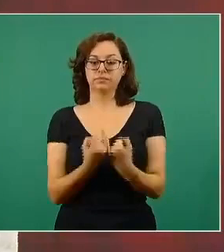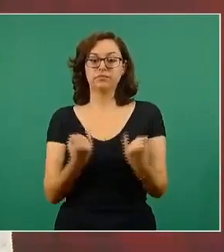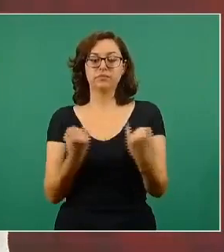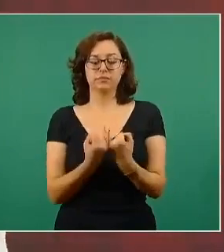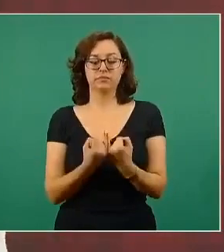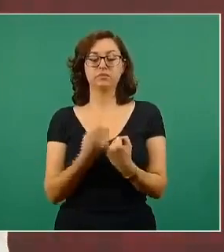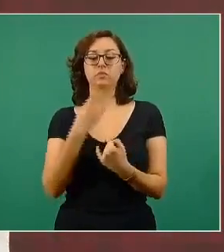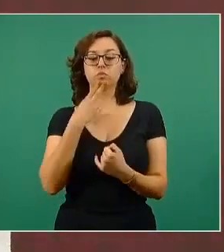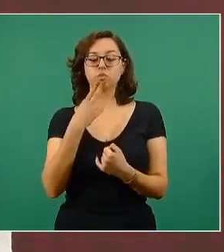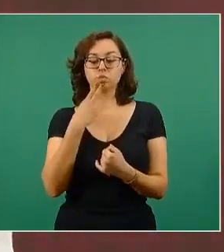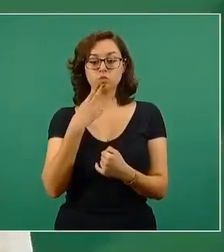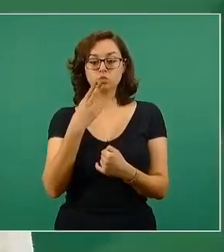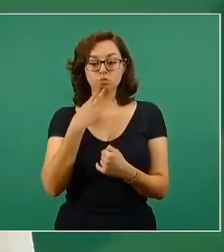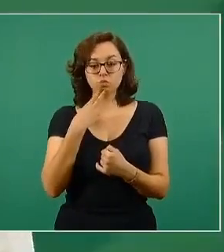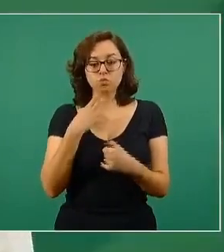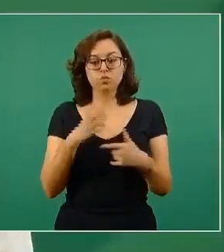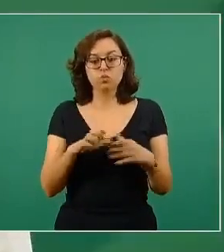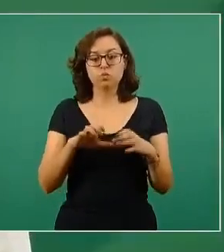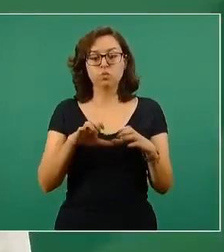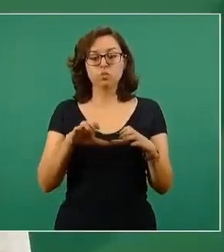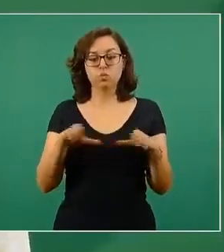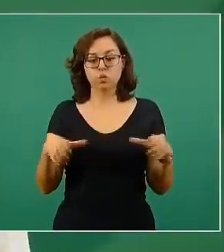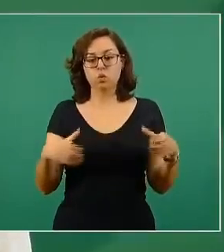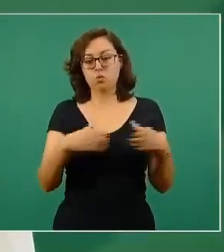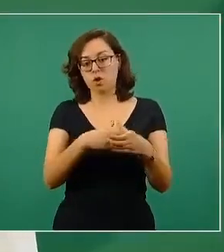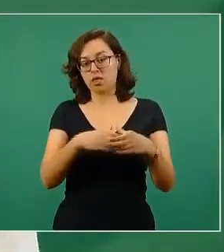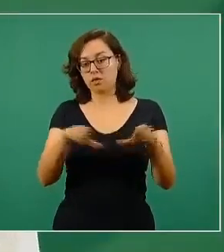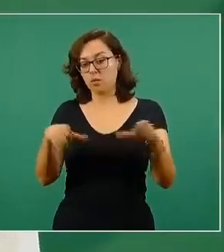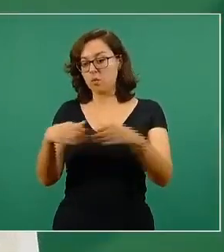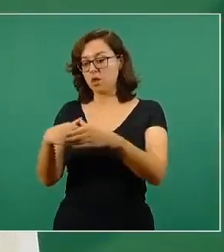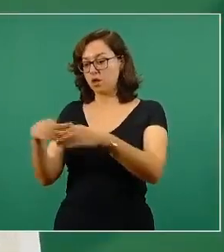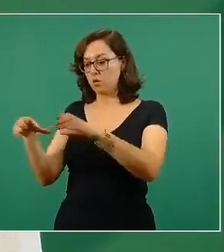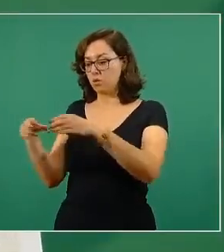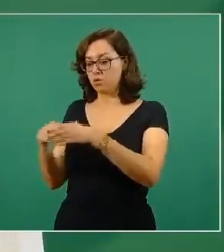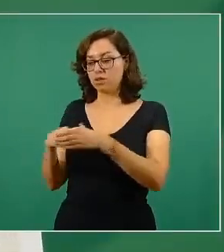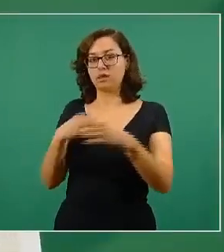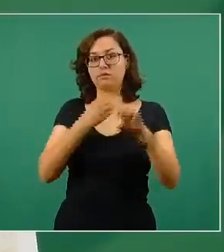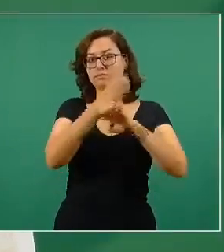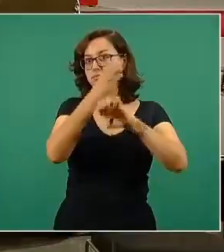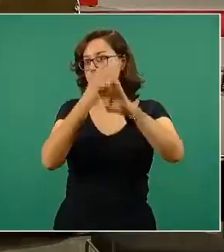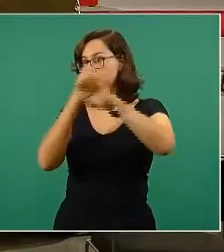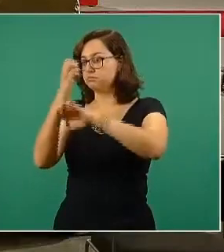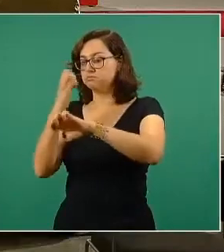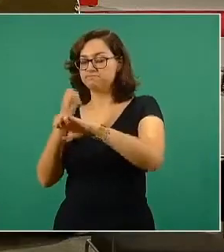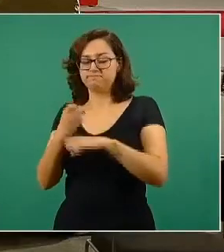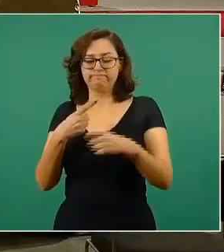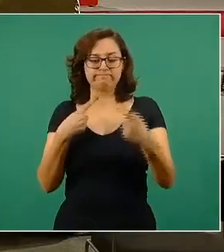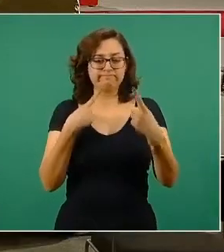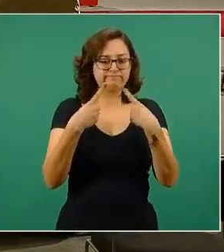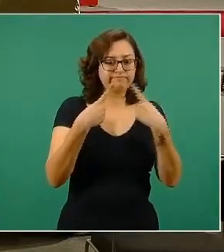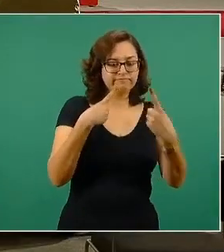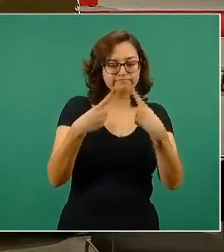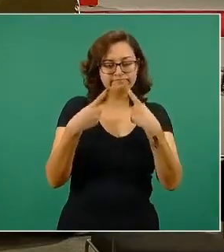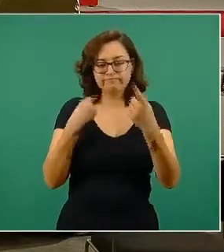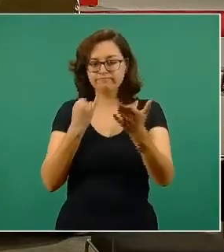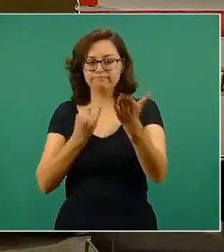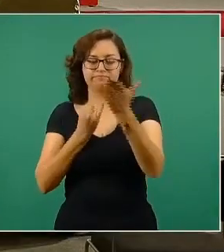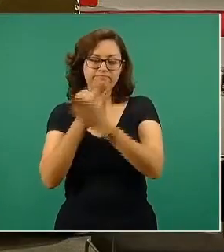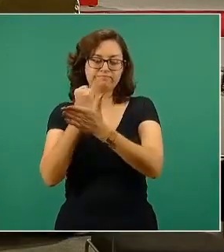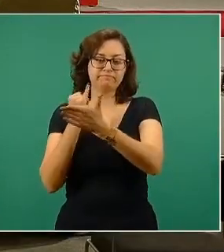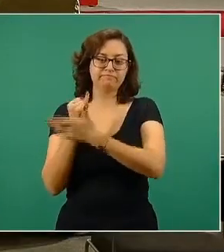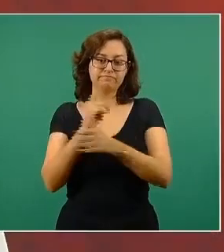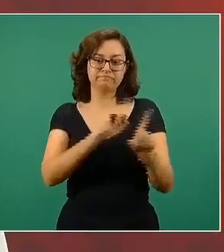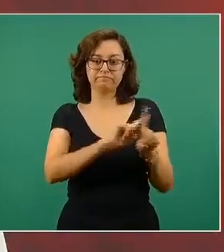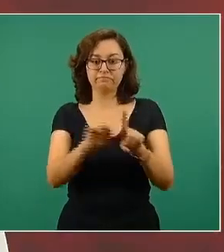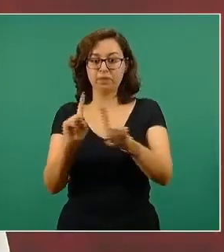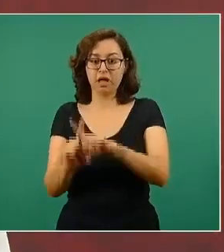uso. En cada comunidad de cada entidad federativa se van tomando las decisiones técnicas de acuerdo a lo que se observa, cama